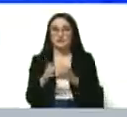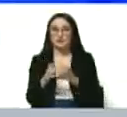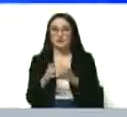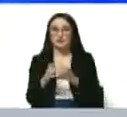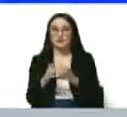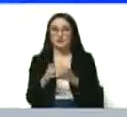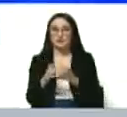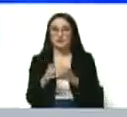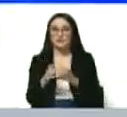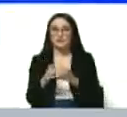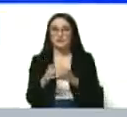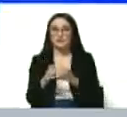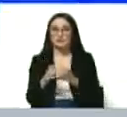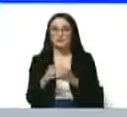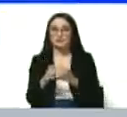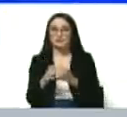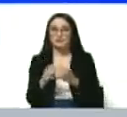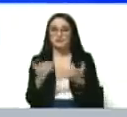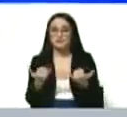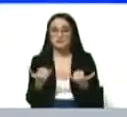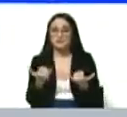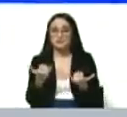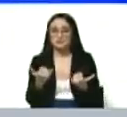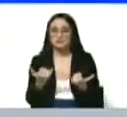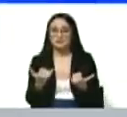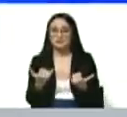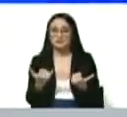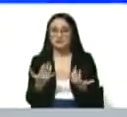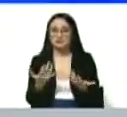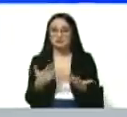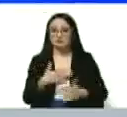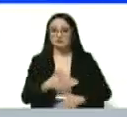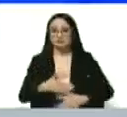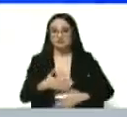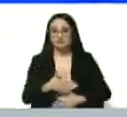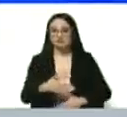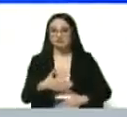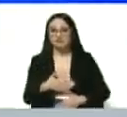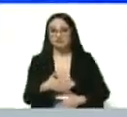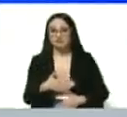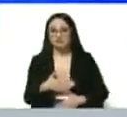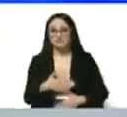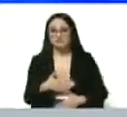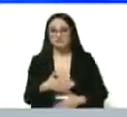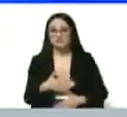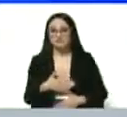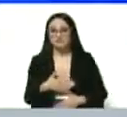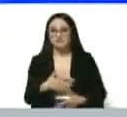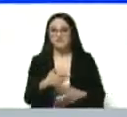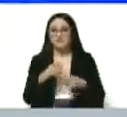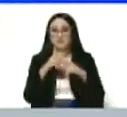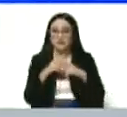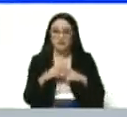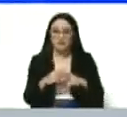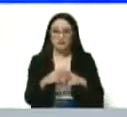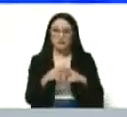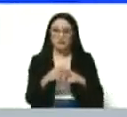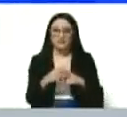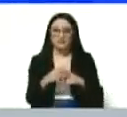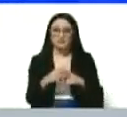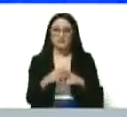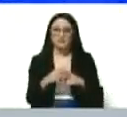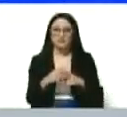aquí. Estoy sumamente complacido de que honra